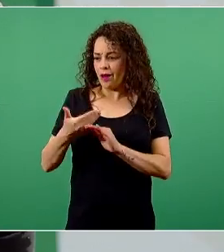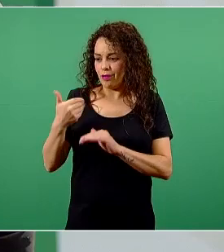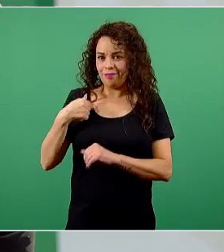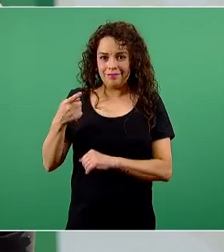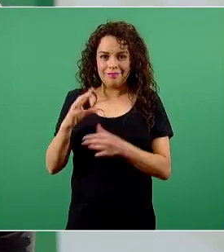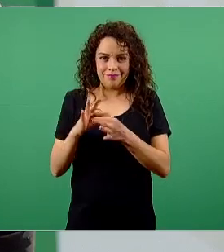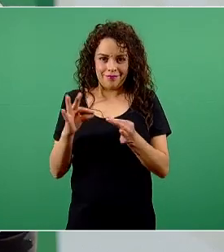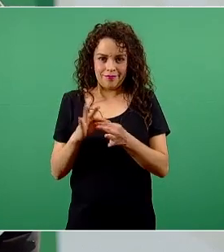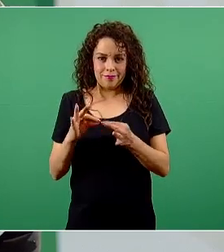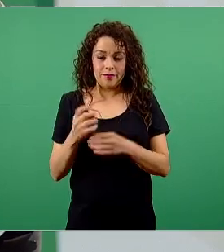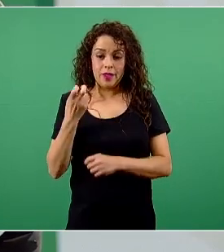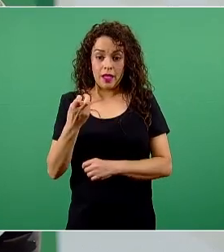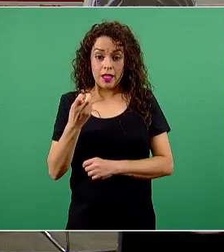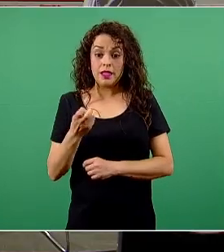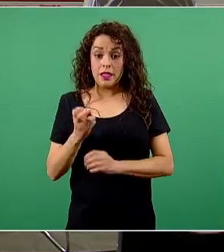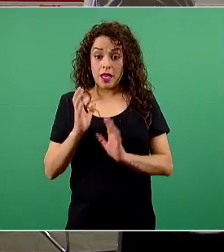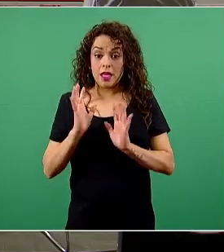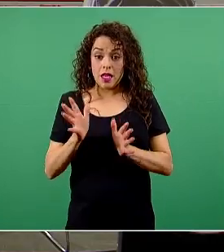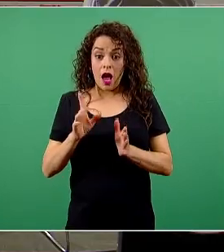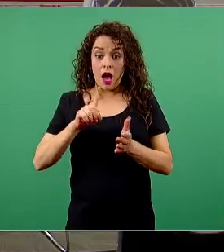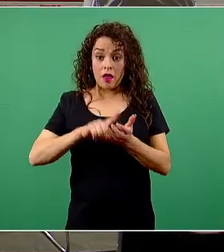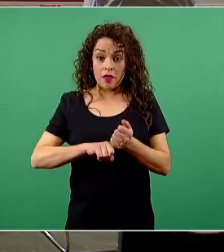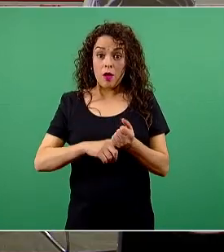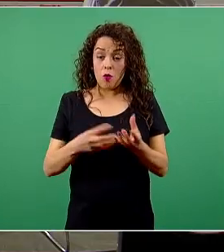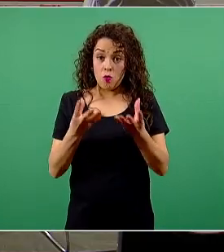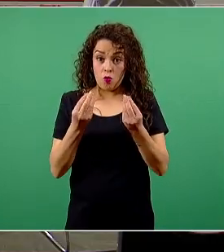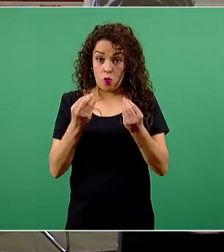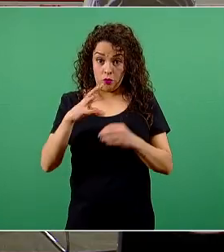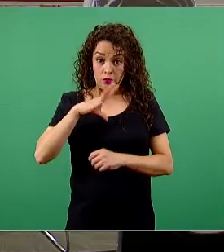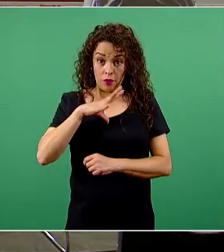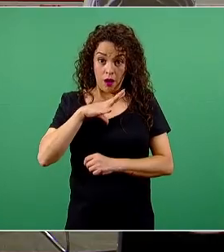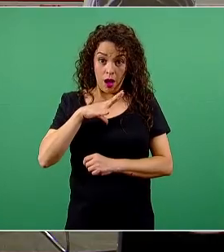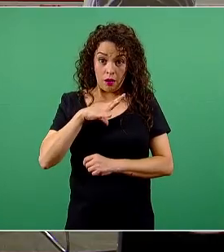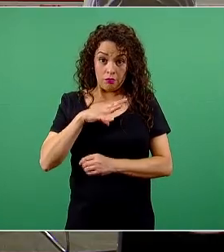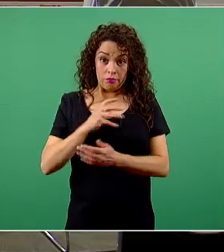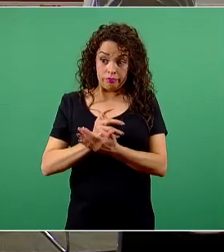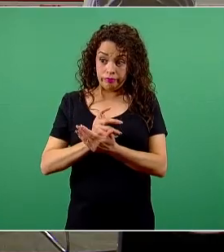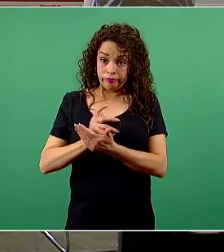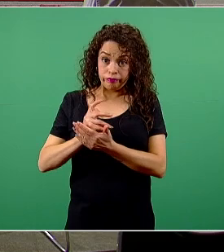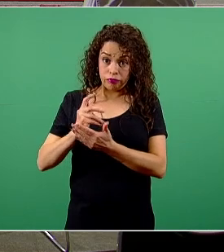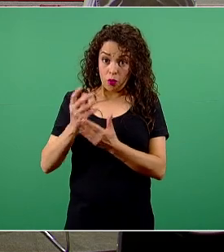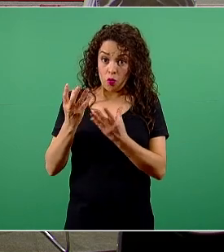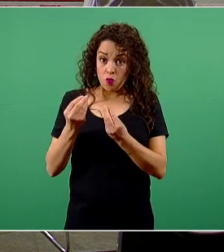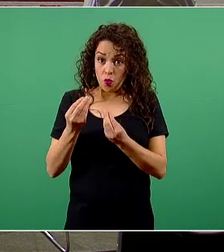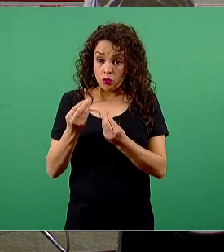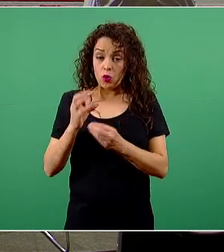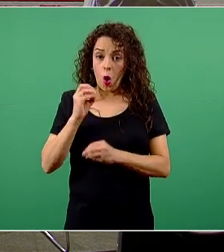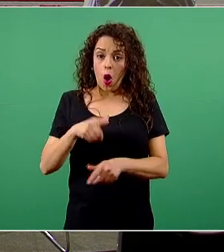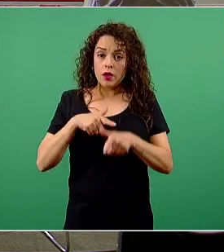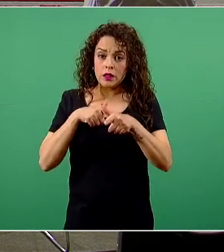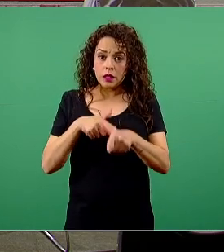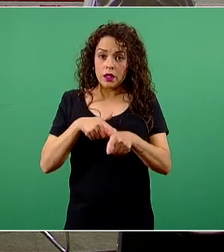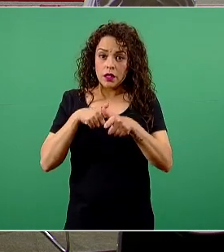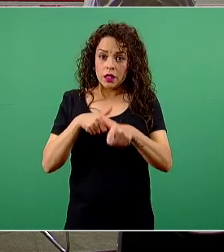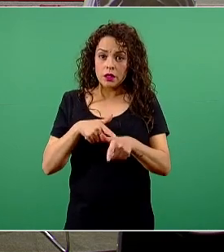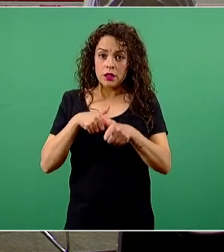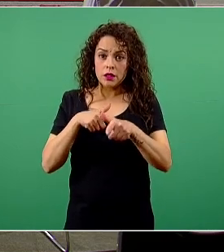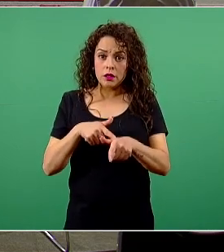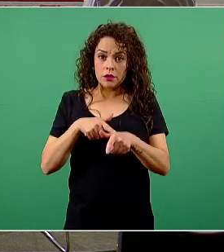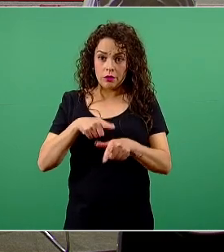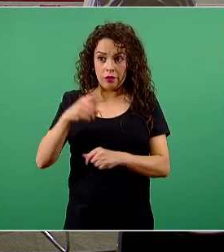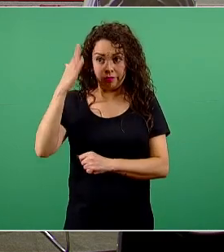no representan una carga importante o una prevalencia, una